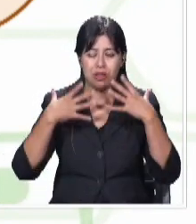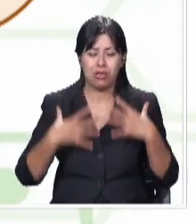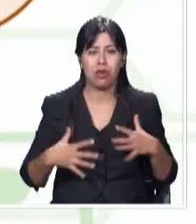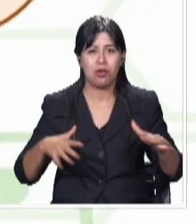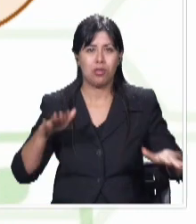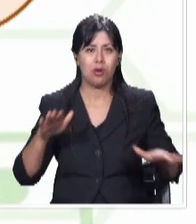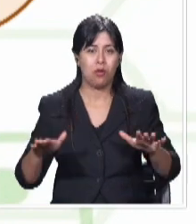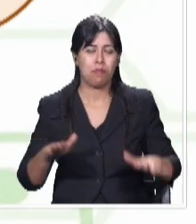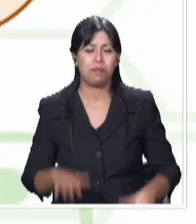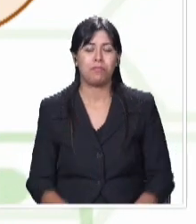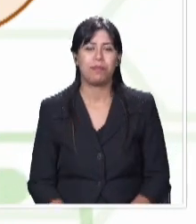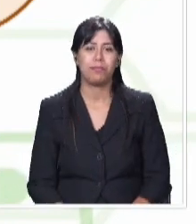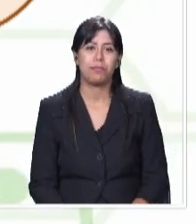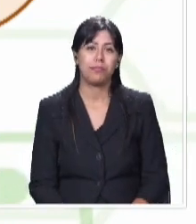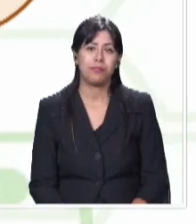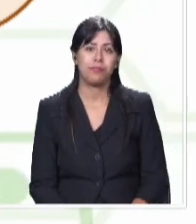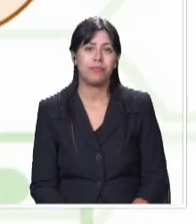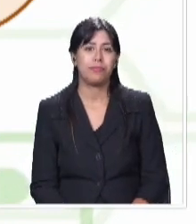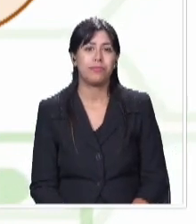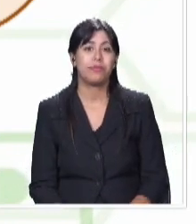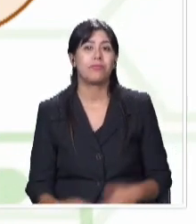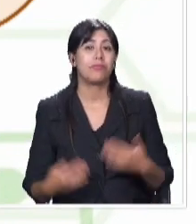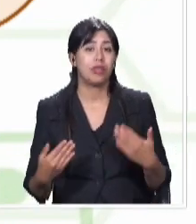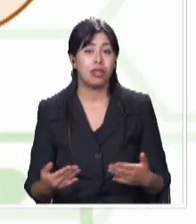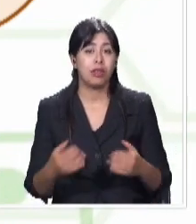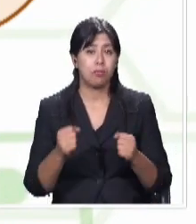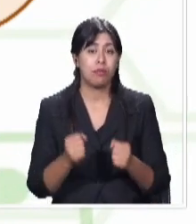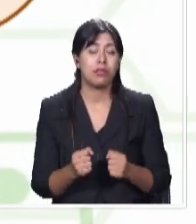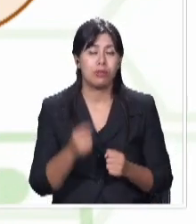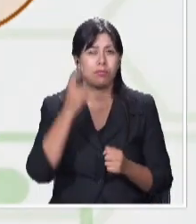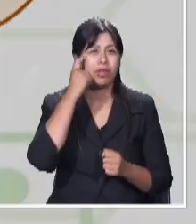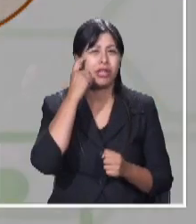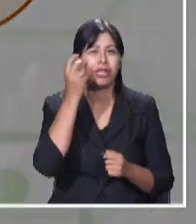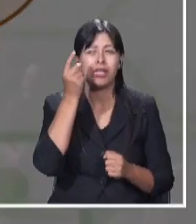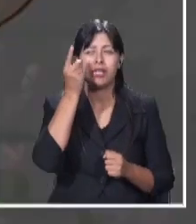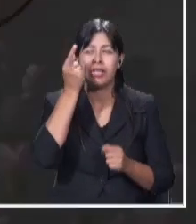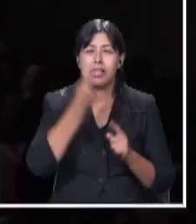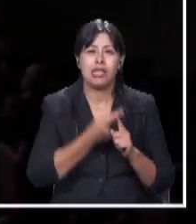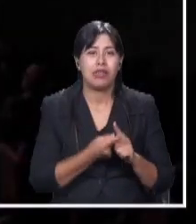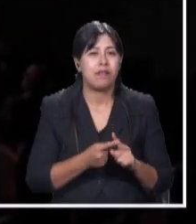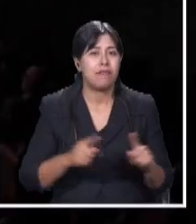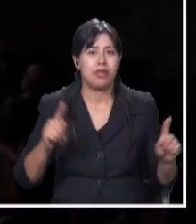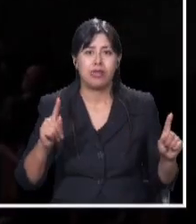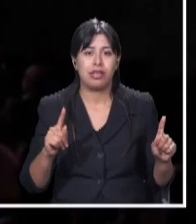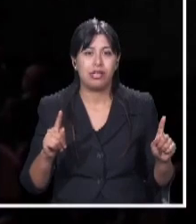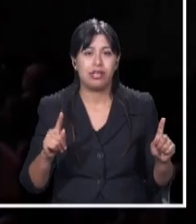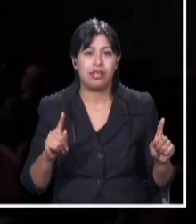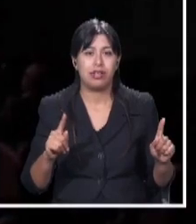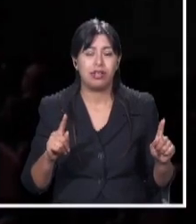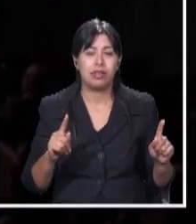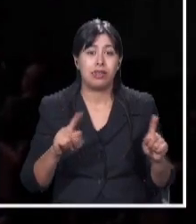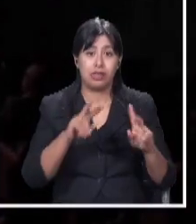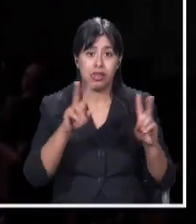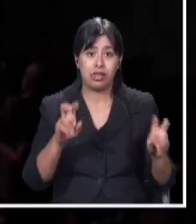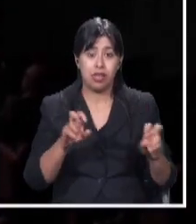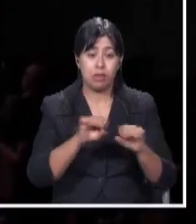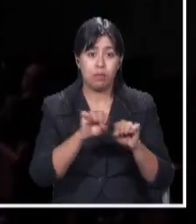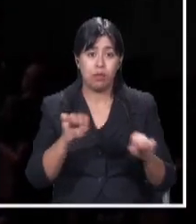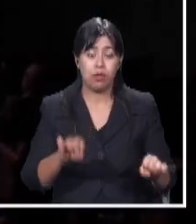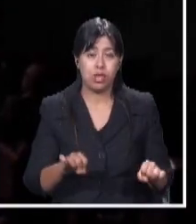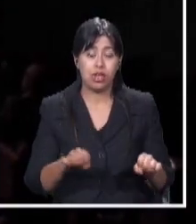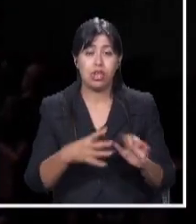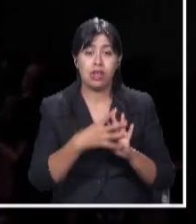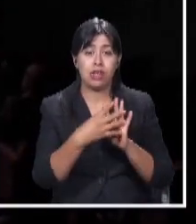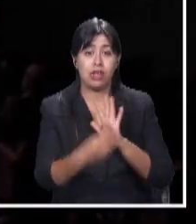extremidades. Entonces, en base a eso, podemos plantear una idea completamente distinta que no tiene que ver con desarrollar un modelo cinemático, sino